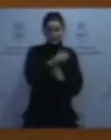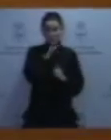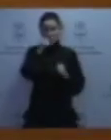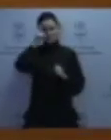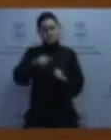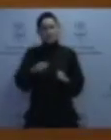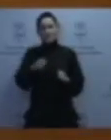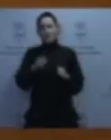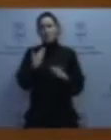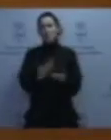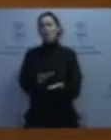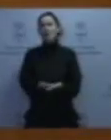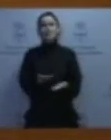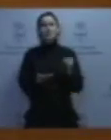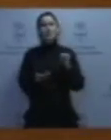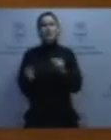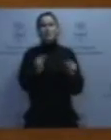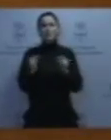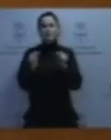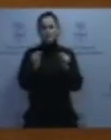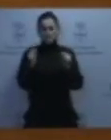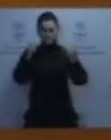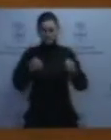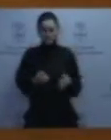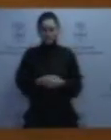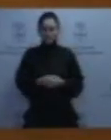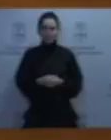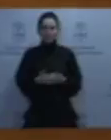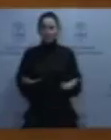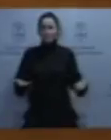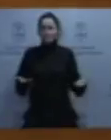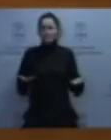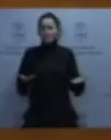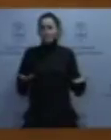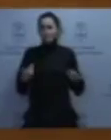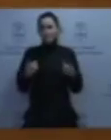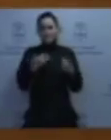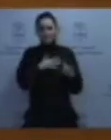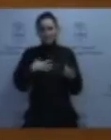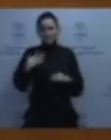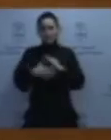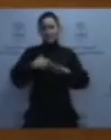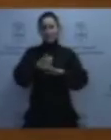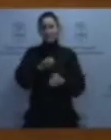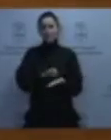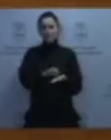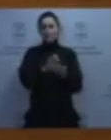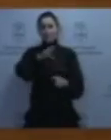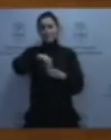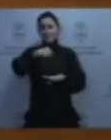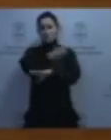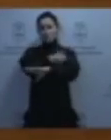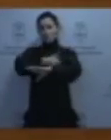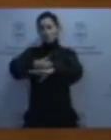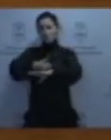que alguien lo argumentará en el debate. Tiene a favor incluso a varios jefes de servicio integrantes de tribunal. Así